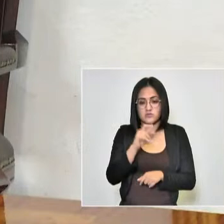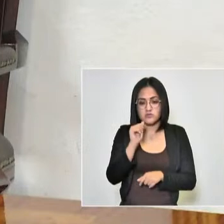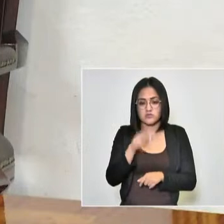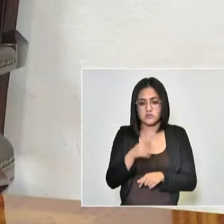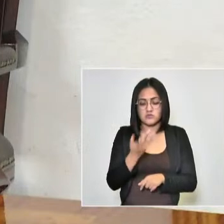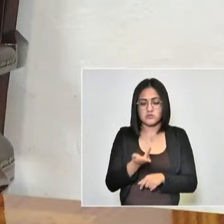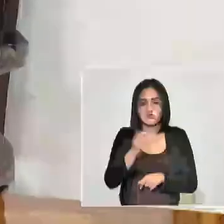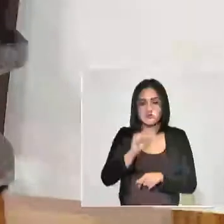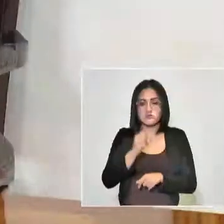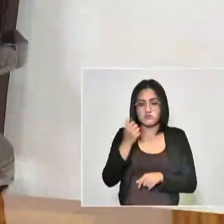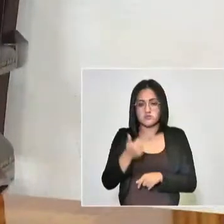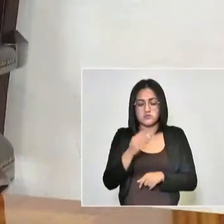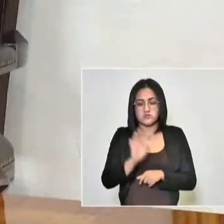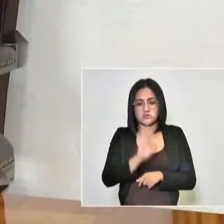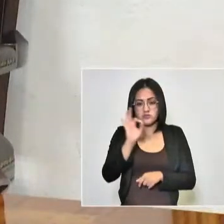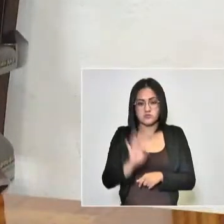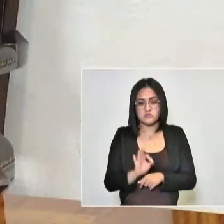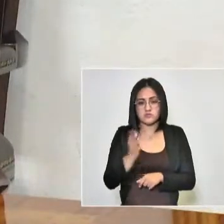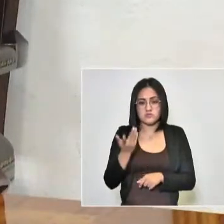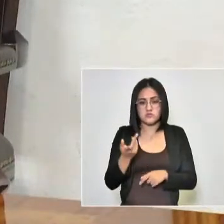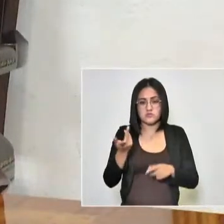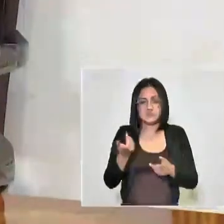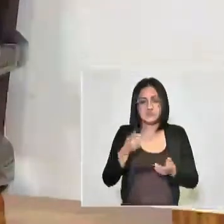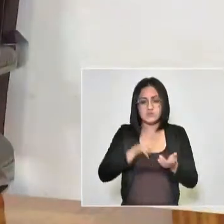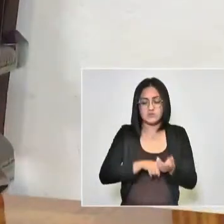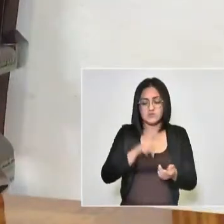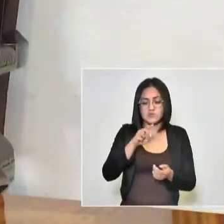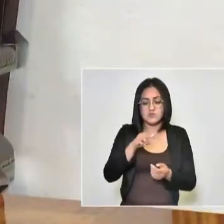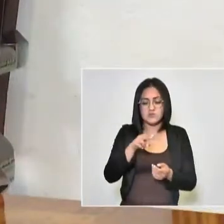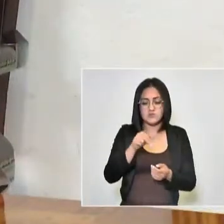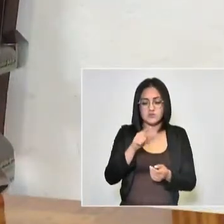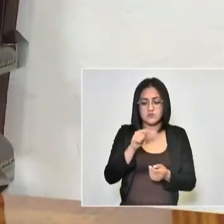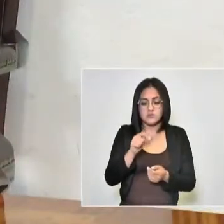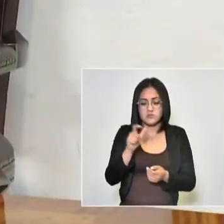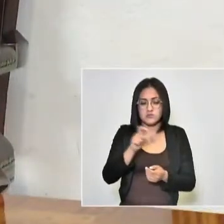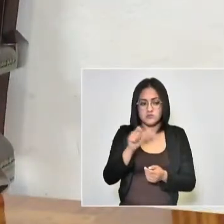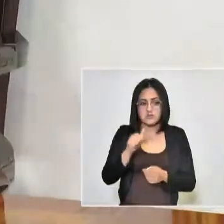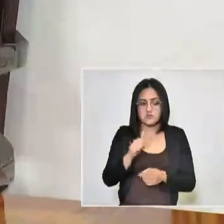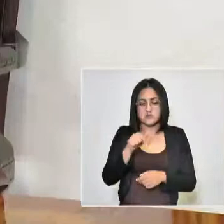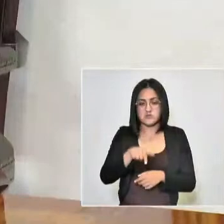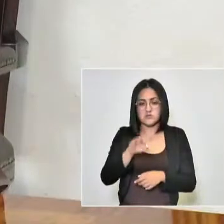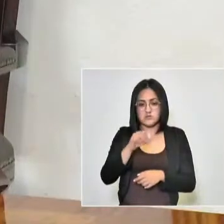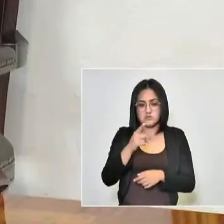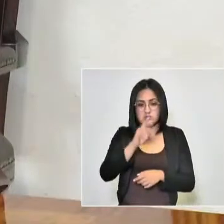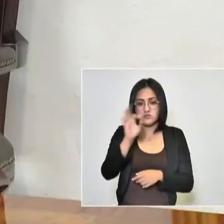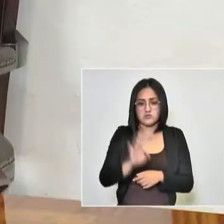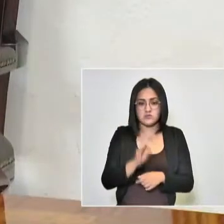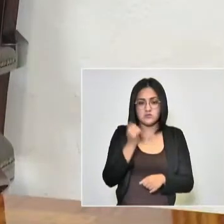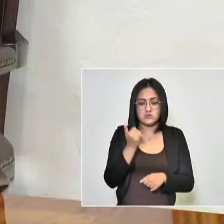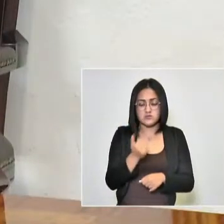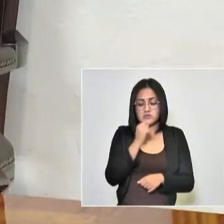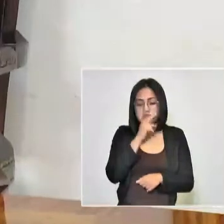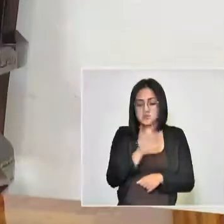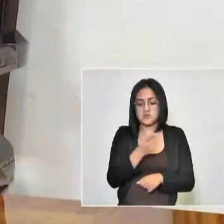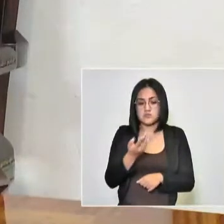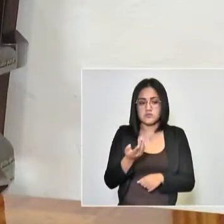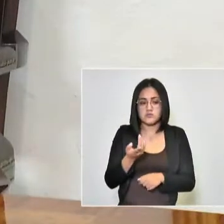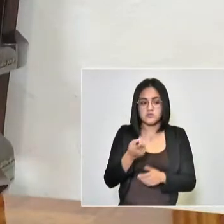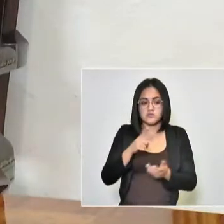en 66%, la presa de Necaxa está al 41% y la presa